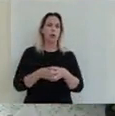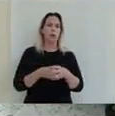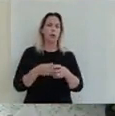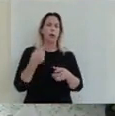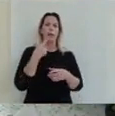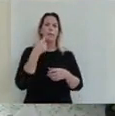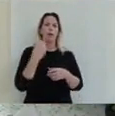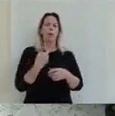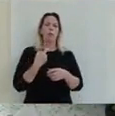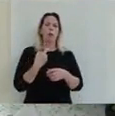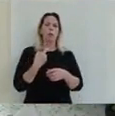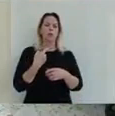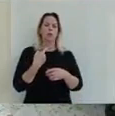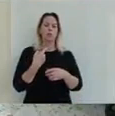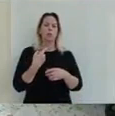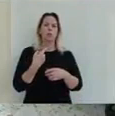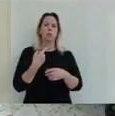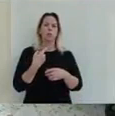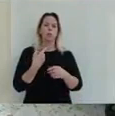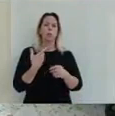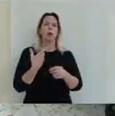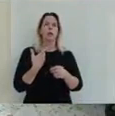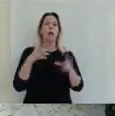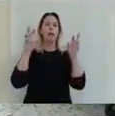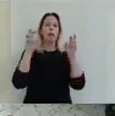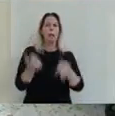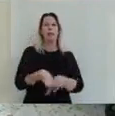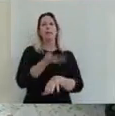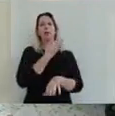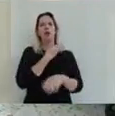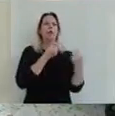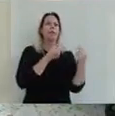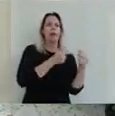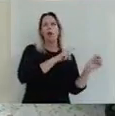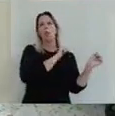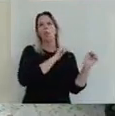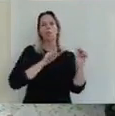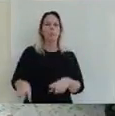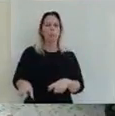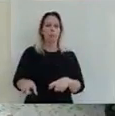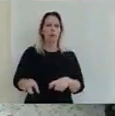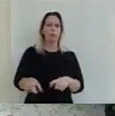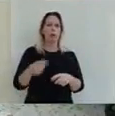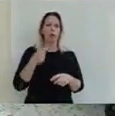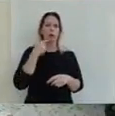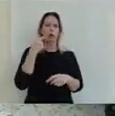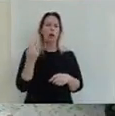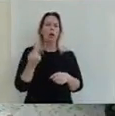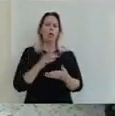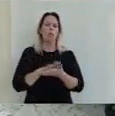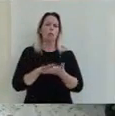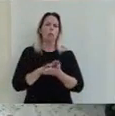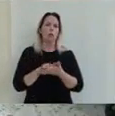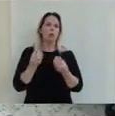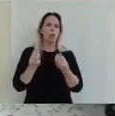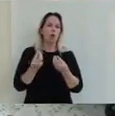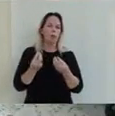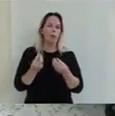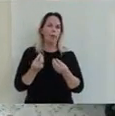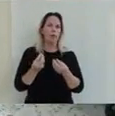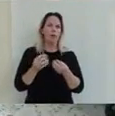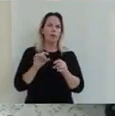dinero, porque también necesitan que se los ayude económicamente. También quiero aclarar, no nos juntamos, no nos reunimos solamente con